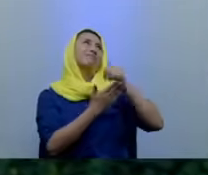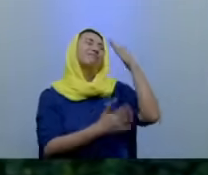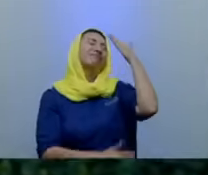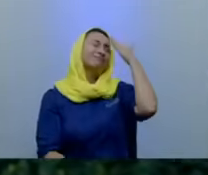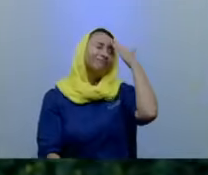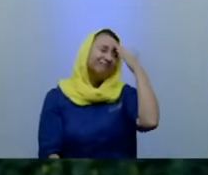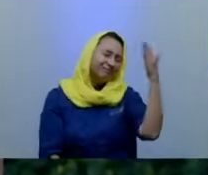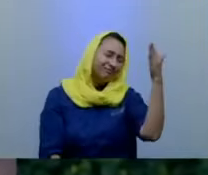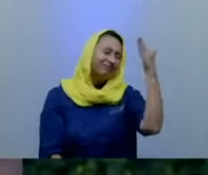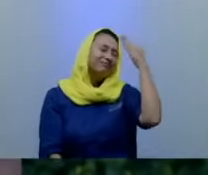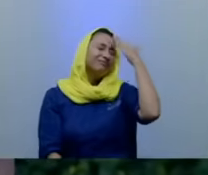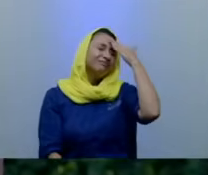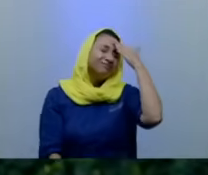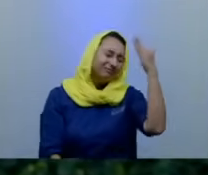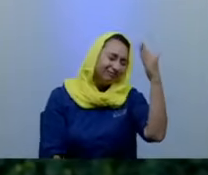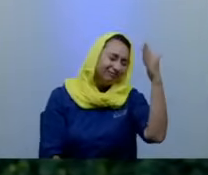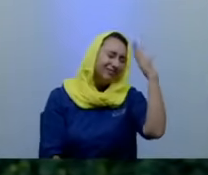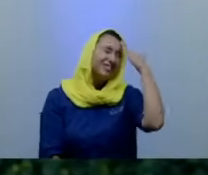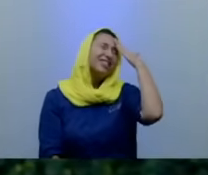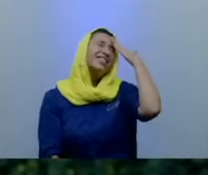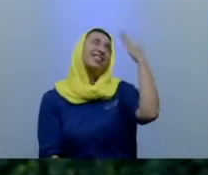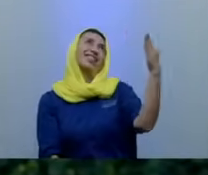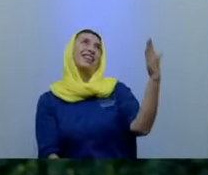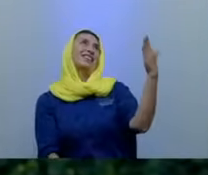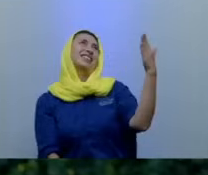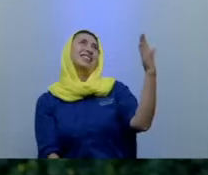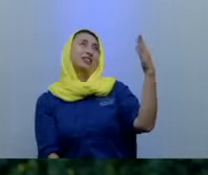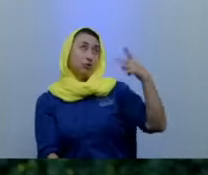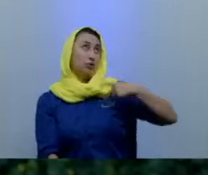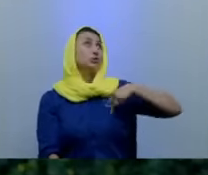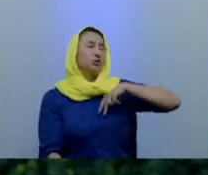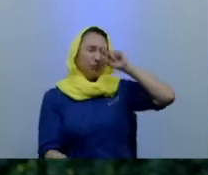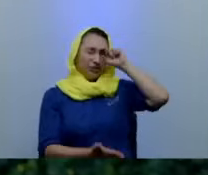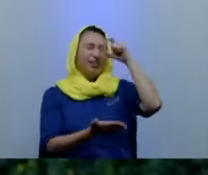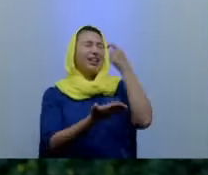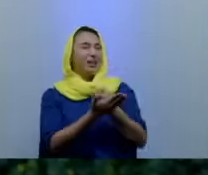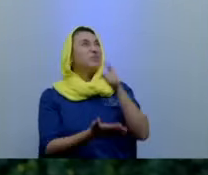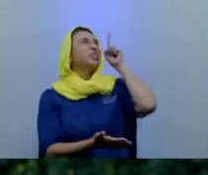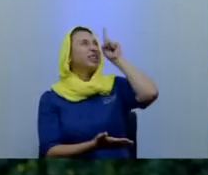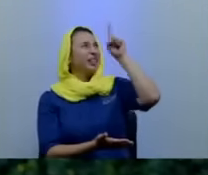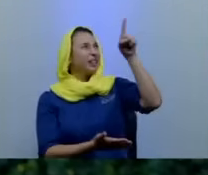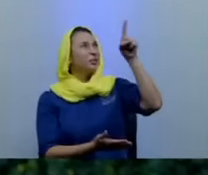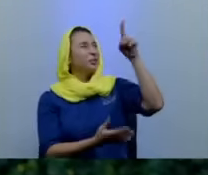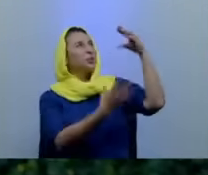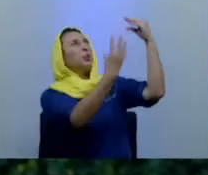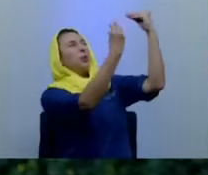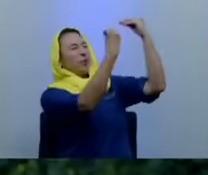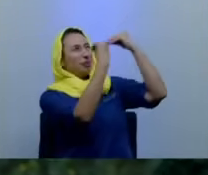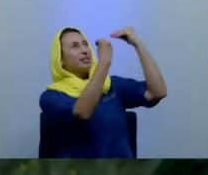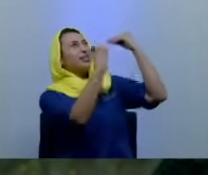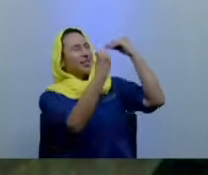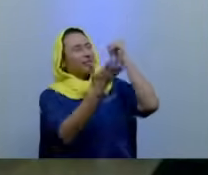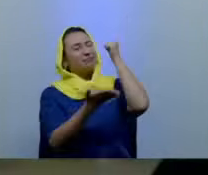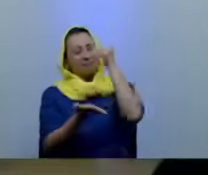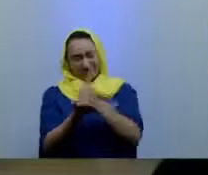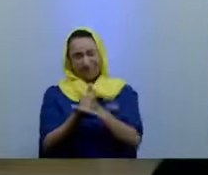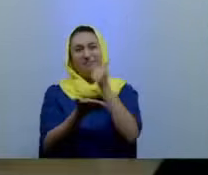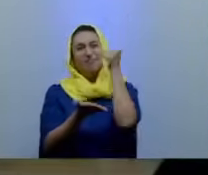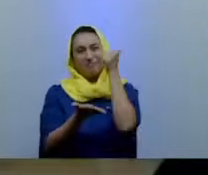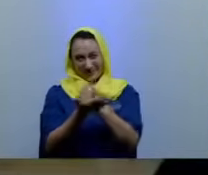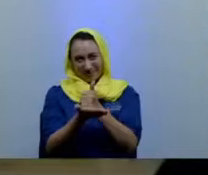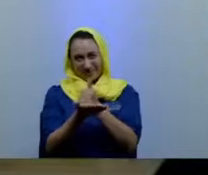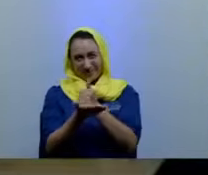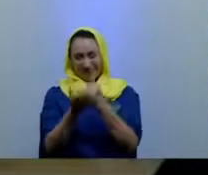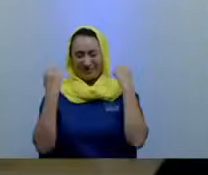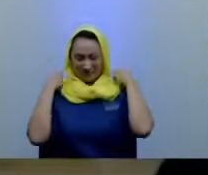gracias de antemano por la fe. Señor, creemos que tú habrás de hacer algo grande con nosotros. Amén, amén y amén.